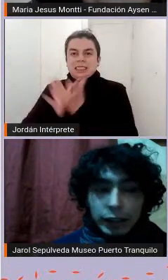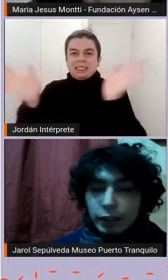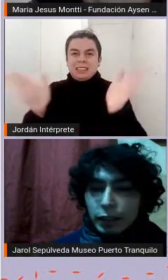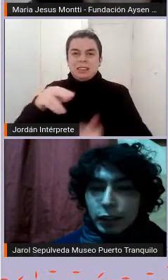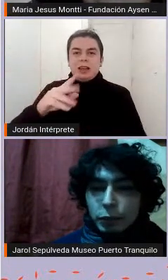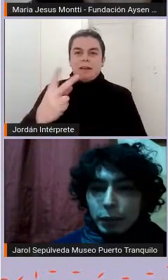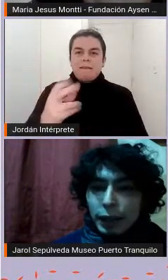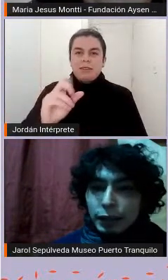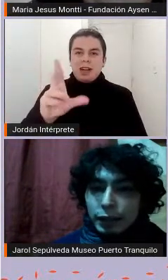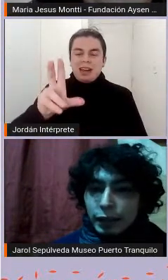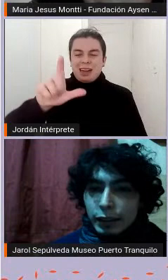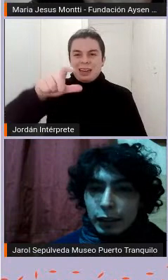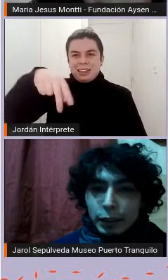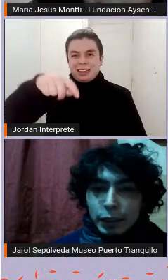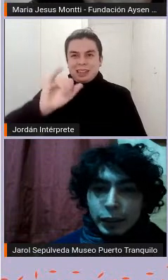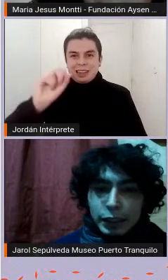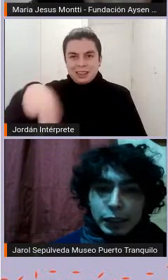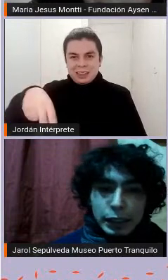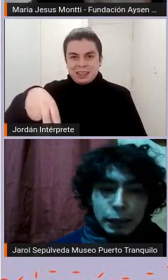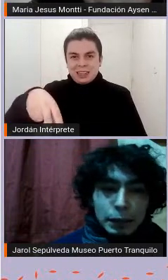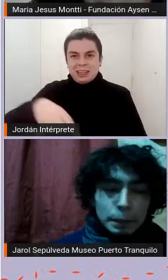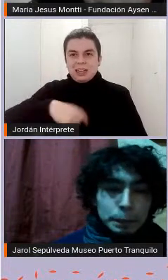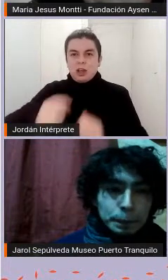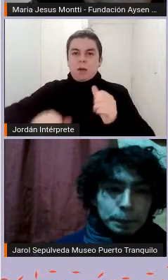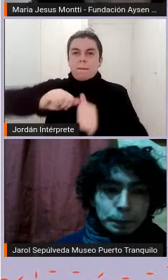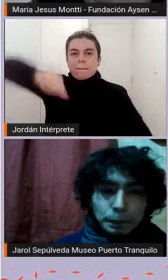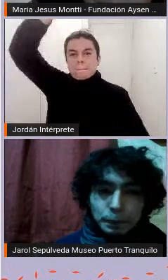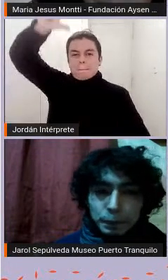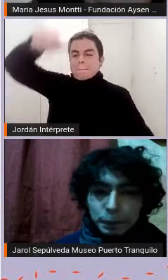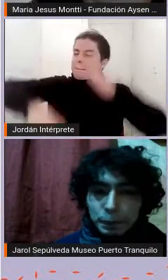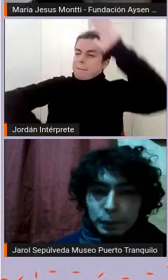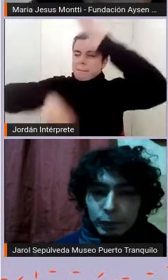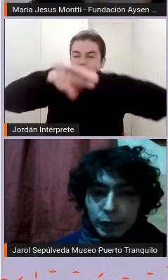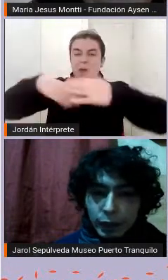cordillera de los Andes y es la cumbre más alta de la Patagonia chilena.